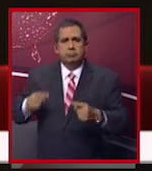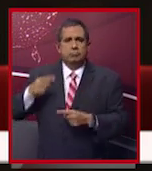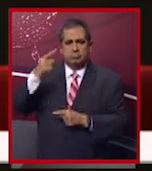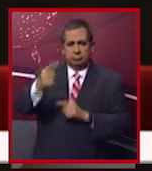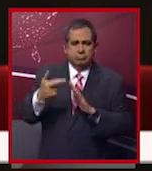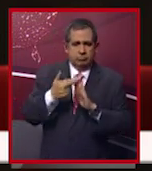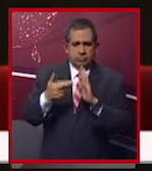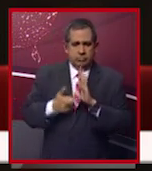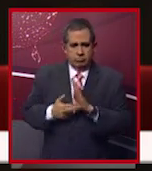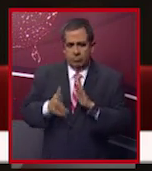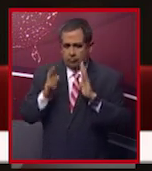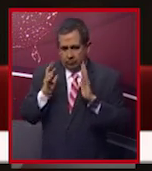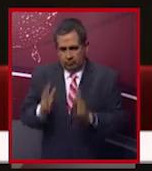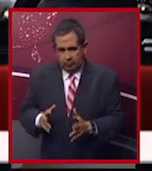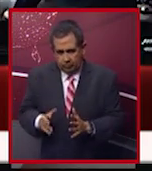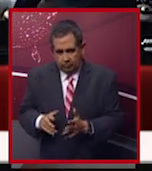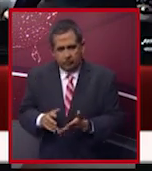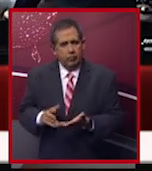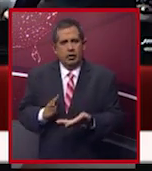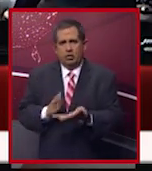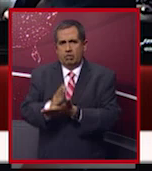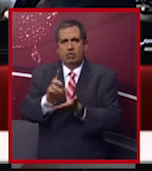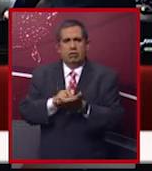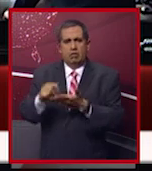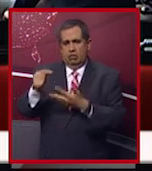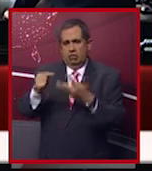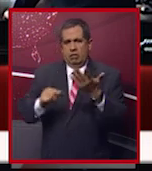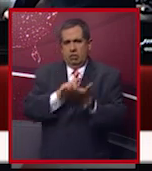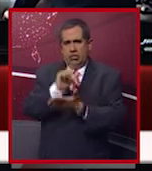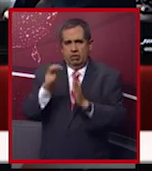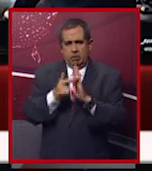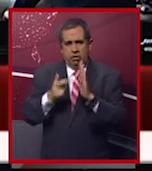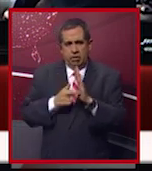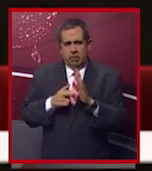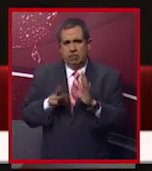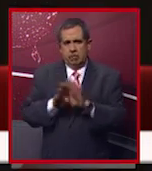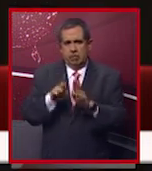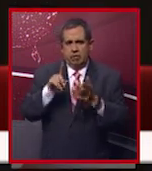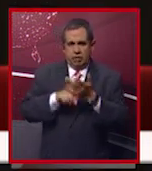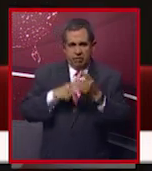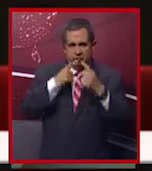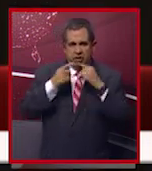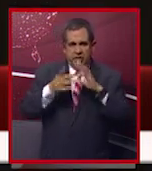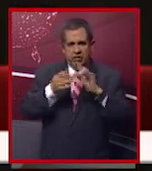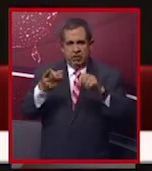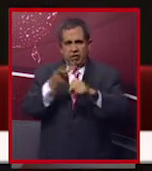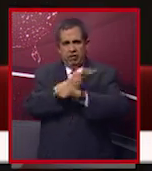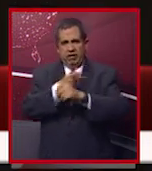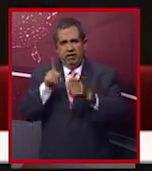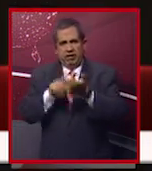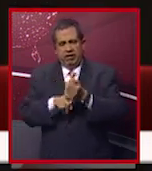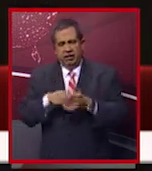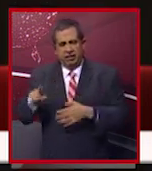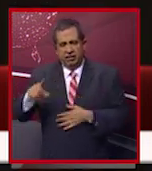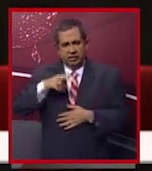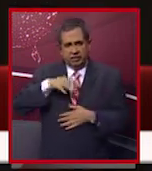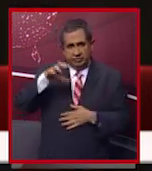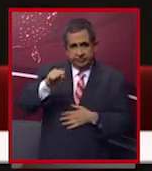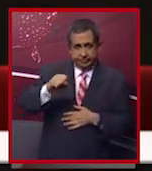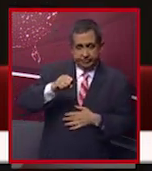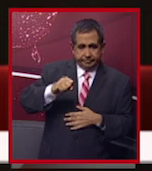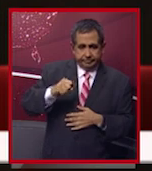el marco jurídico, el derecho procesal legislativo, para ser exactos, por lo que ya estos artículos que no alcanzaron